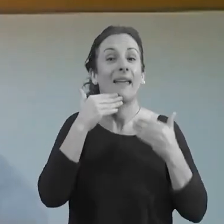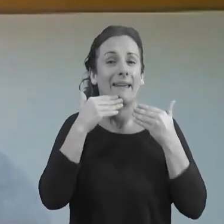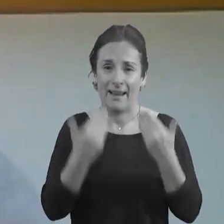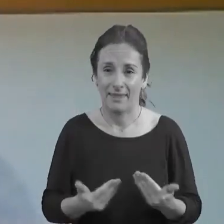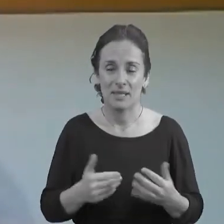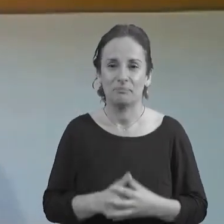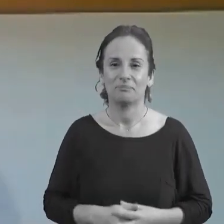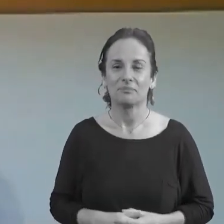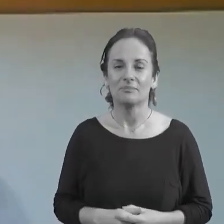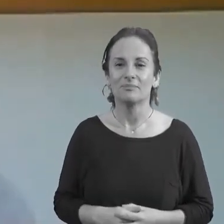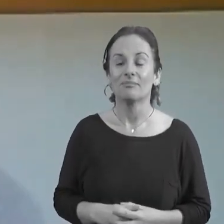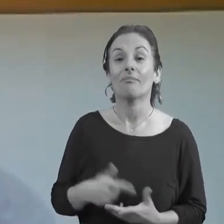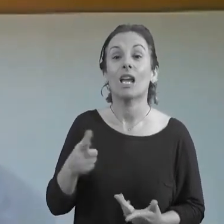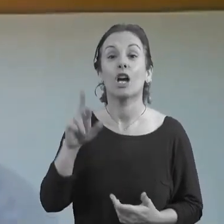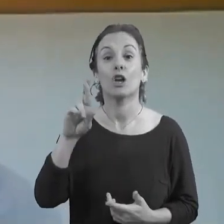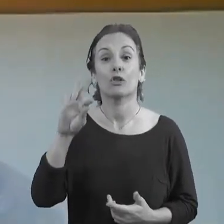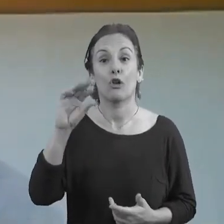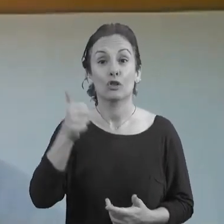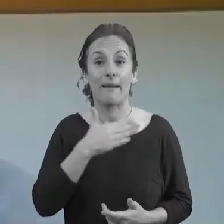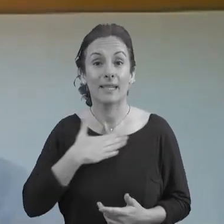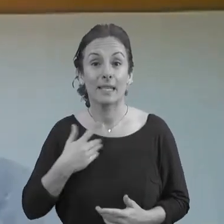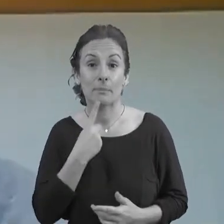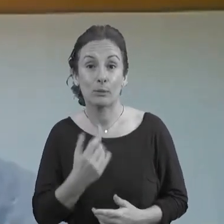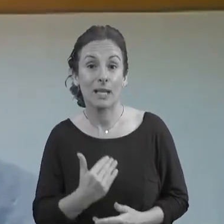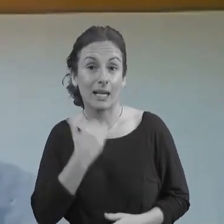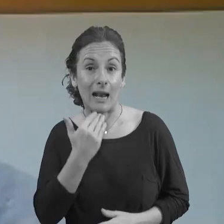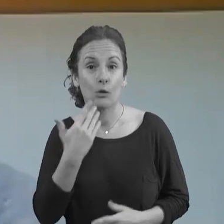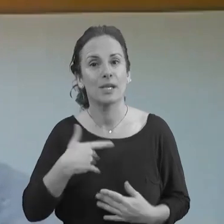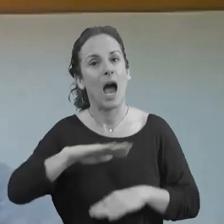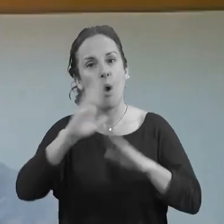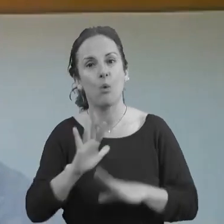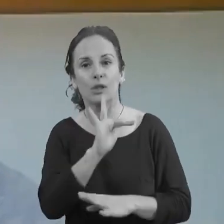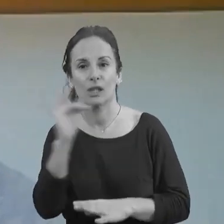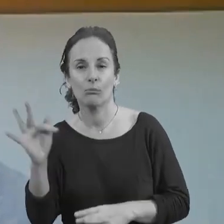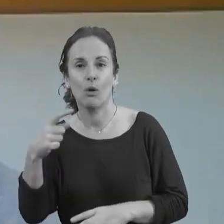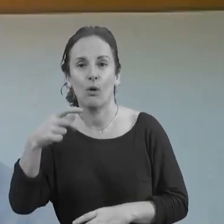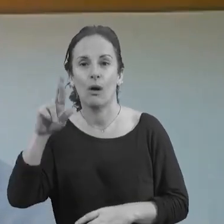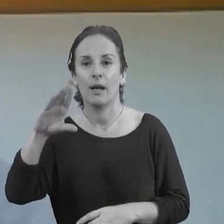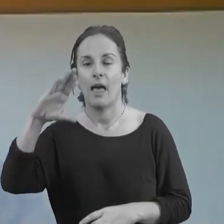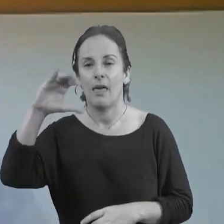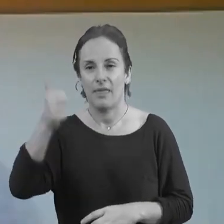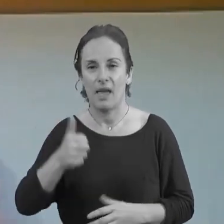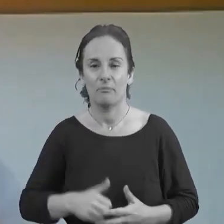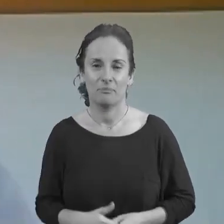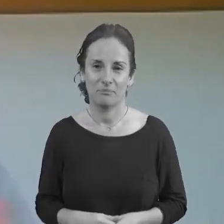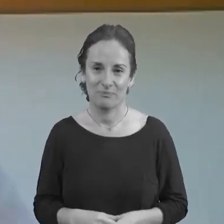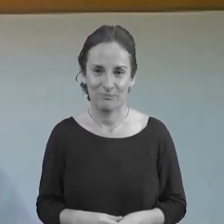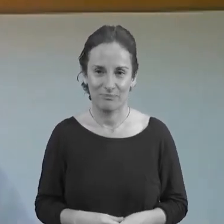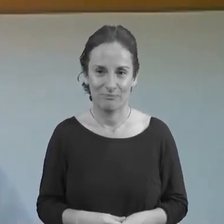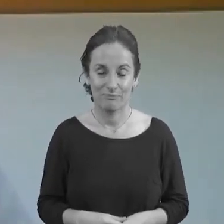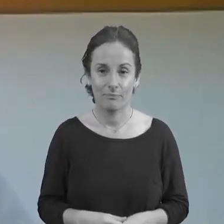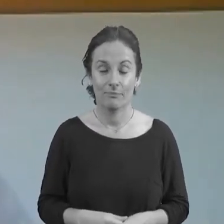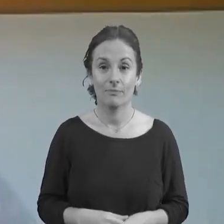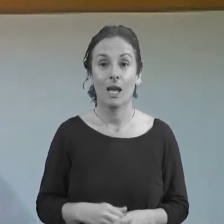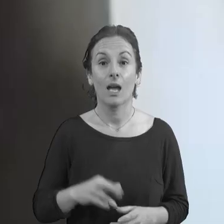Si quieres, Rosa, preguntar algo y acaba Gracia y así queda. Rosa se como congela de